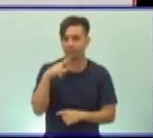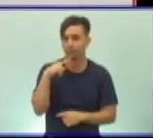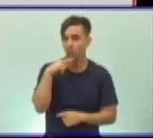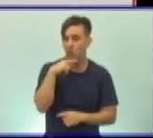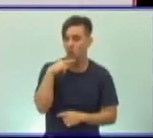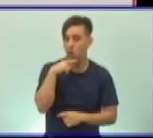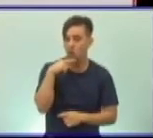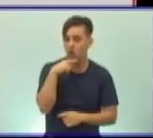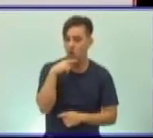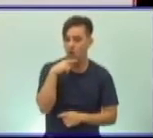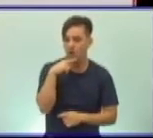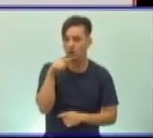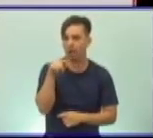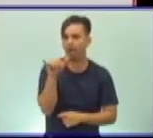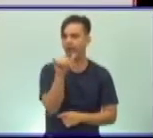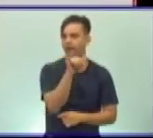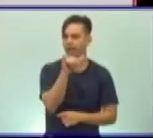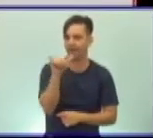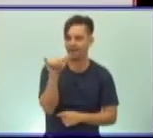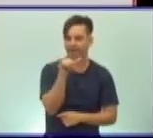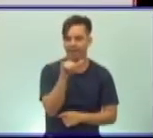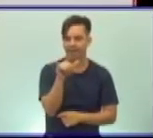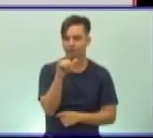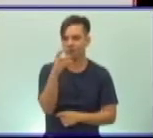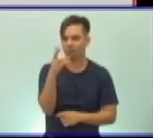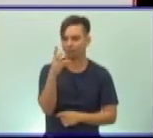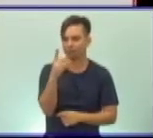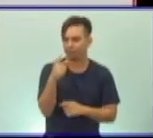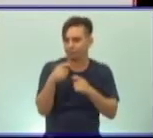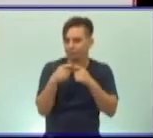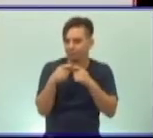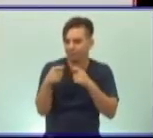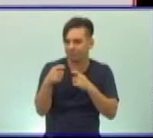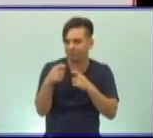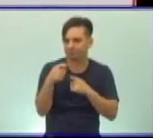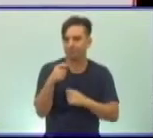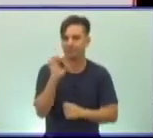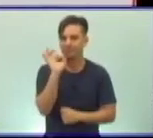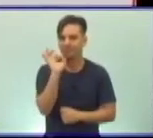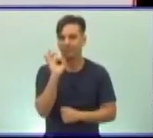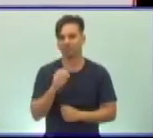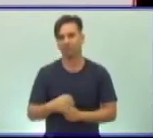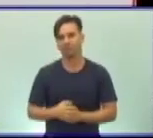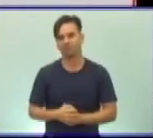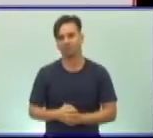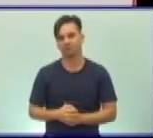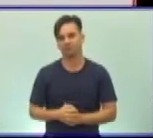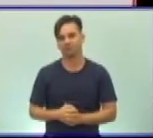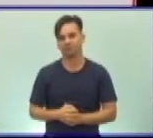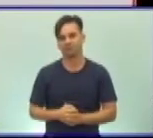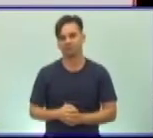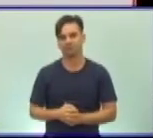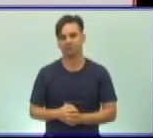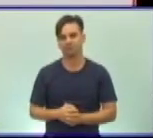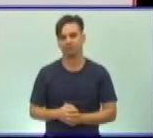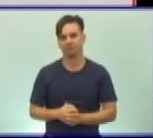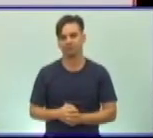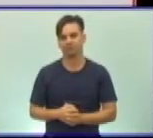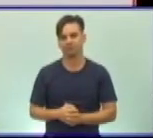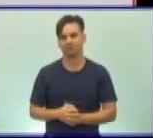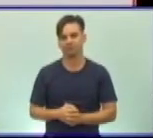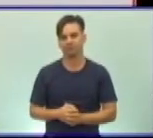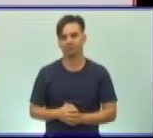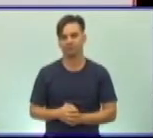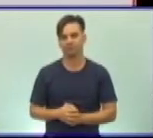son ángulos de igual amplitud. Por tanto, ya tenemos otra pareja de ángulos. Pero vamos a